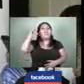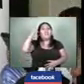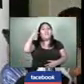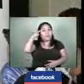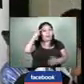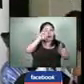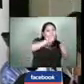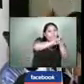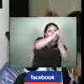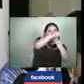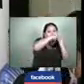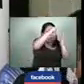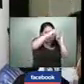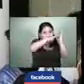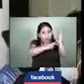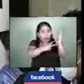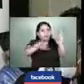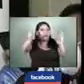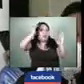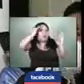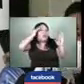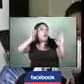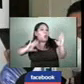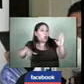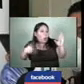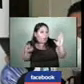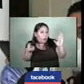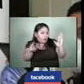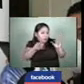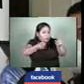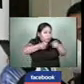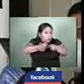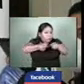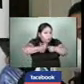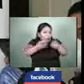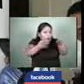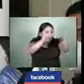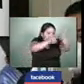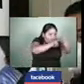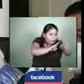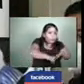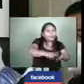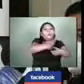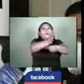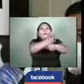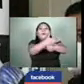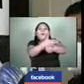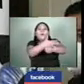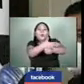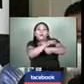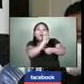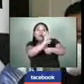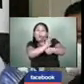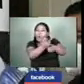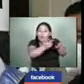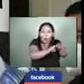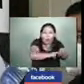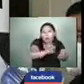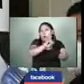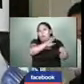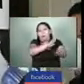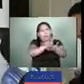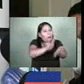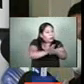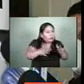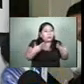un catálogo de cuentas y un manual de cuentas. Es decir, dónde y cómo van a registrar los partidos políticos, sus ingresos, sus gastos